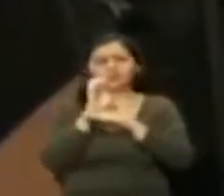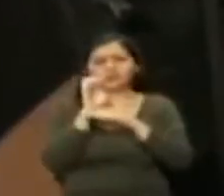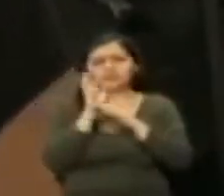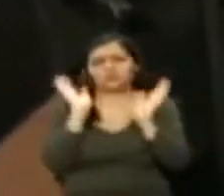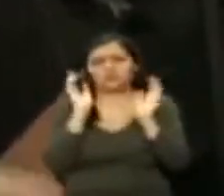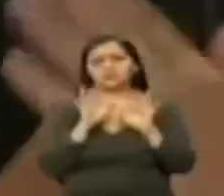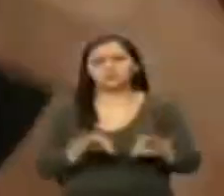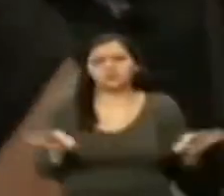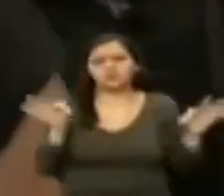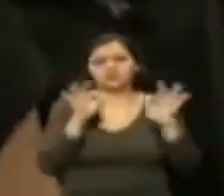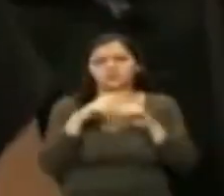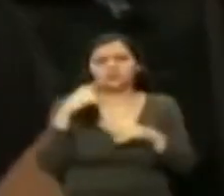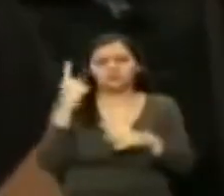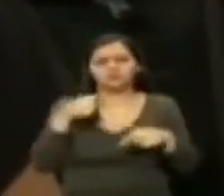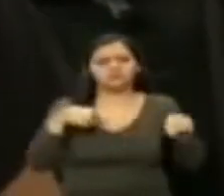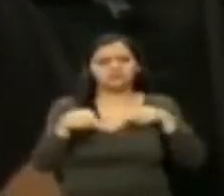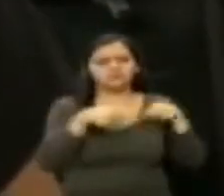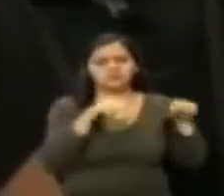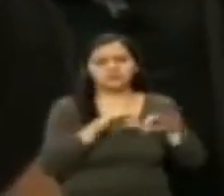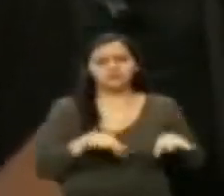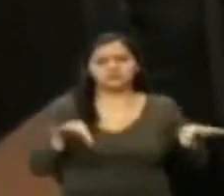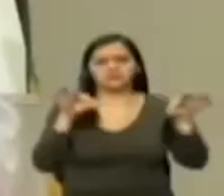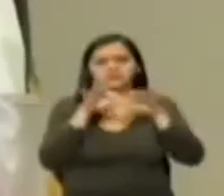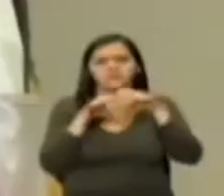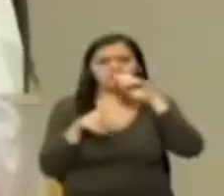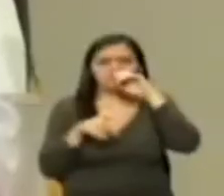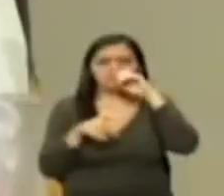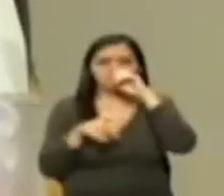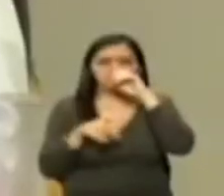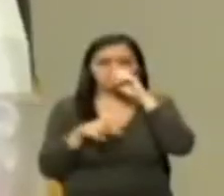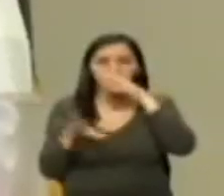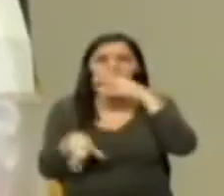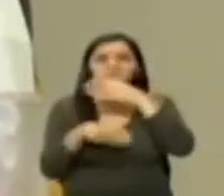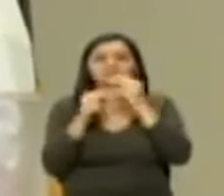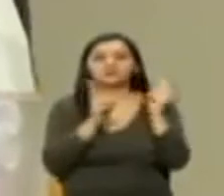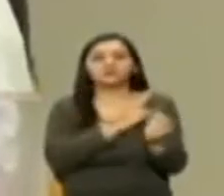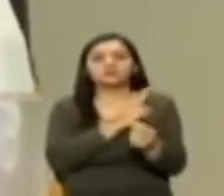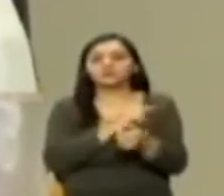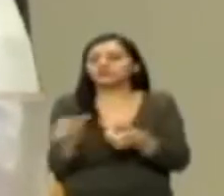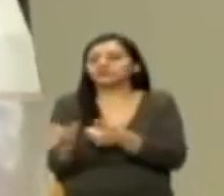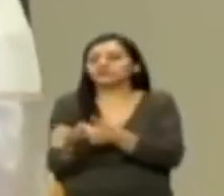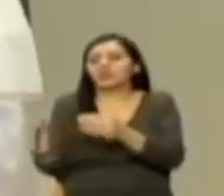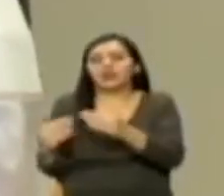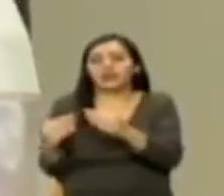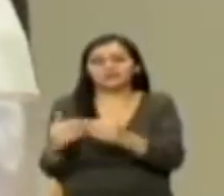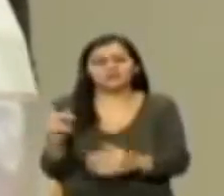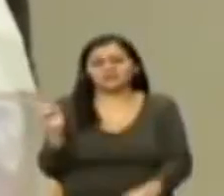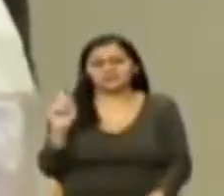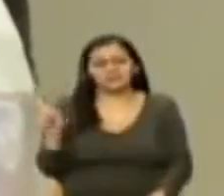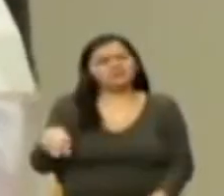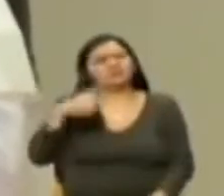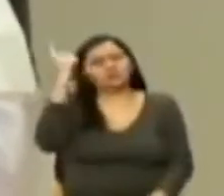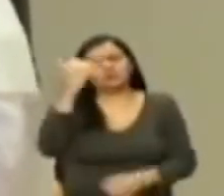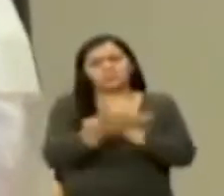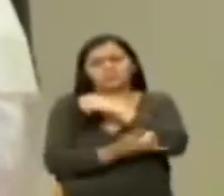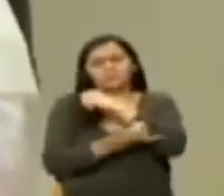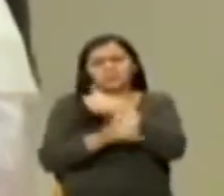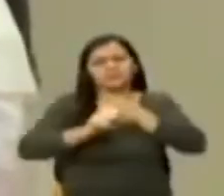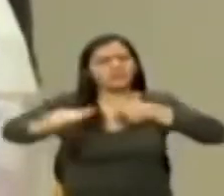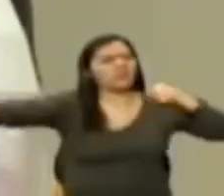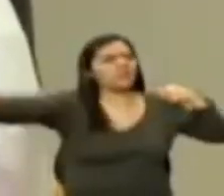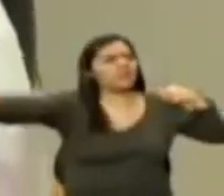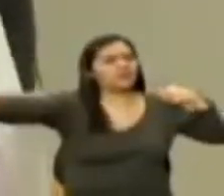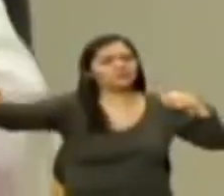que es importante el tema de la movilidad. Es como que esa es la otra creencia, ¿no? Que la universidad está en la esquina de mi casa. Vayan a cualquier país desarrollado con la mejor universidad del